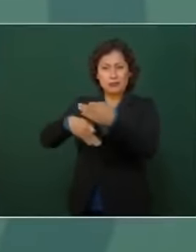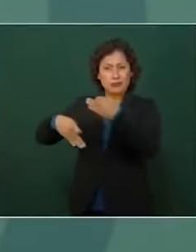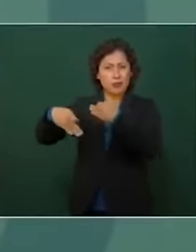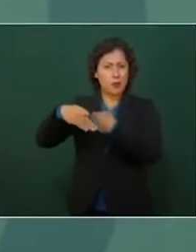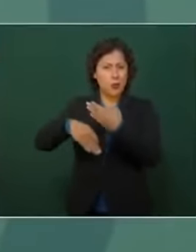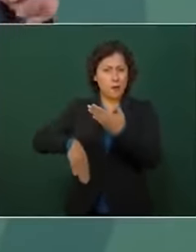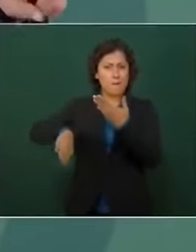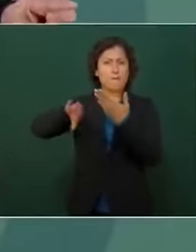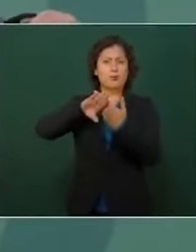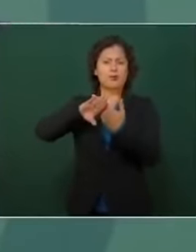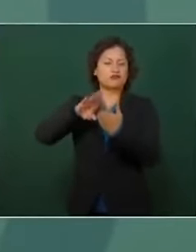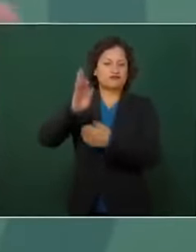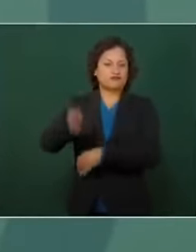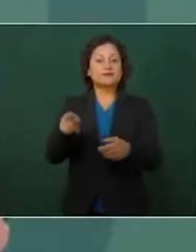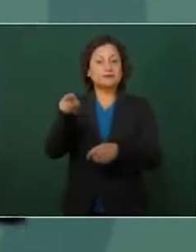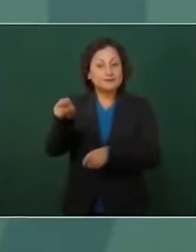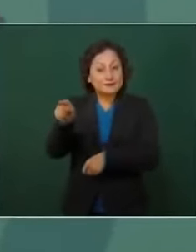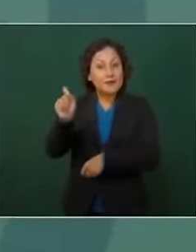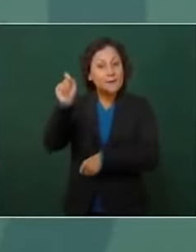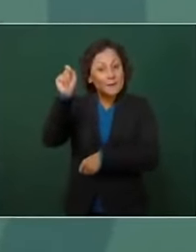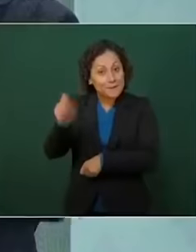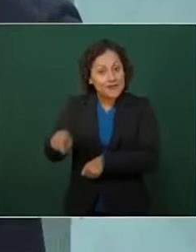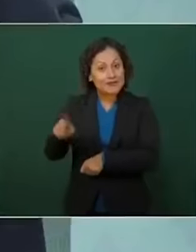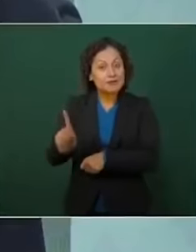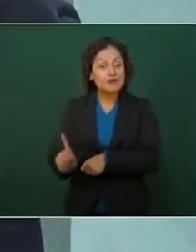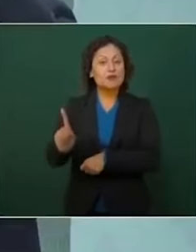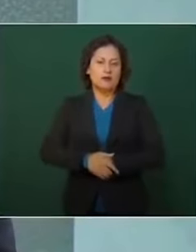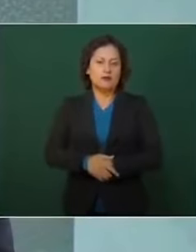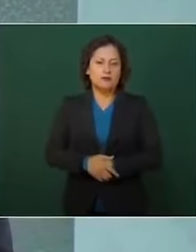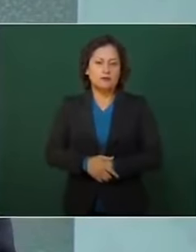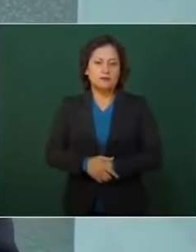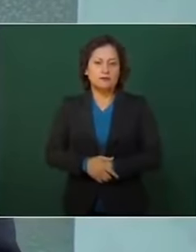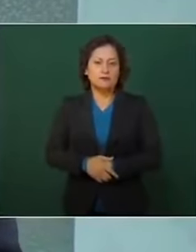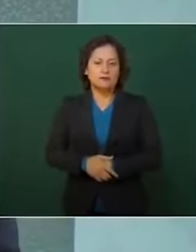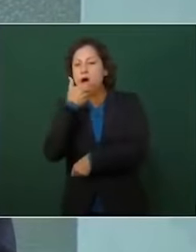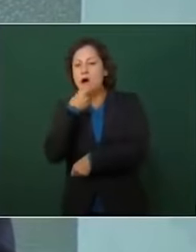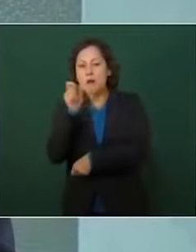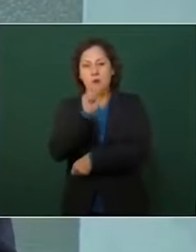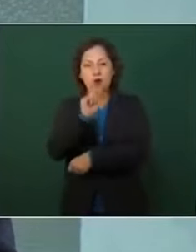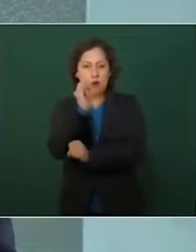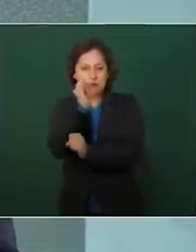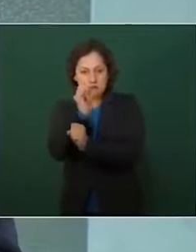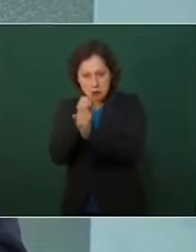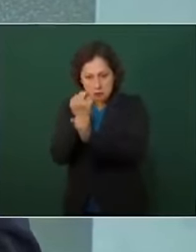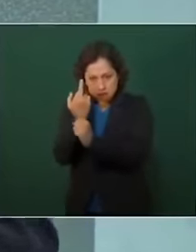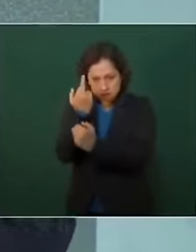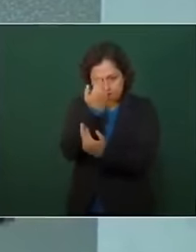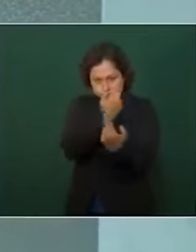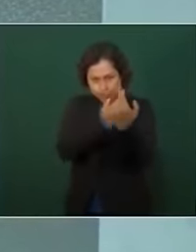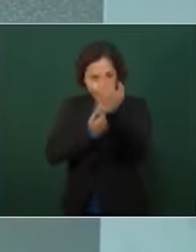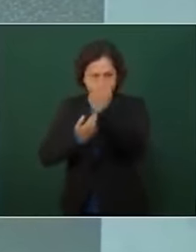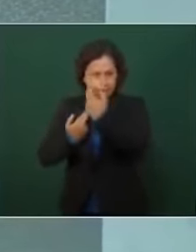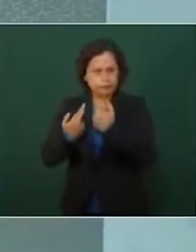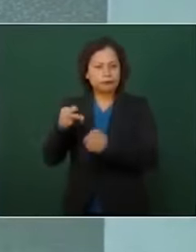en contra ahí estaba como analista experto e imparcial el